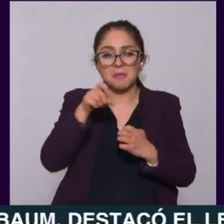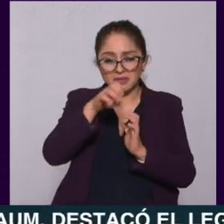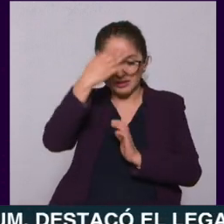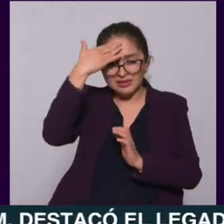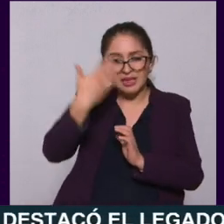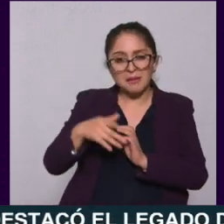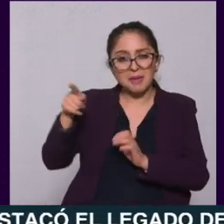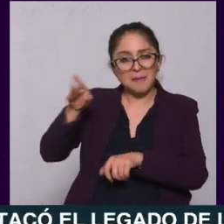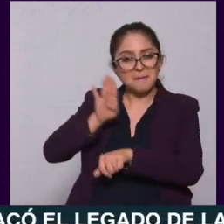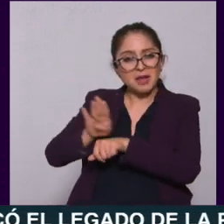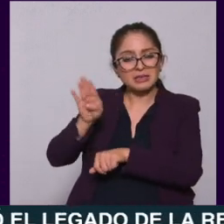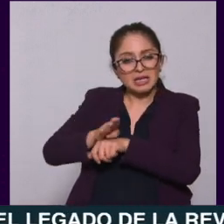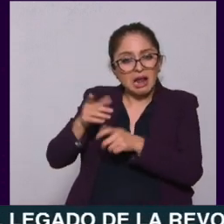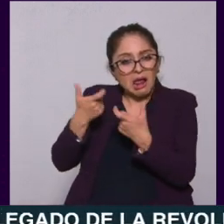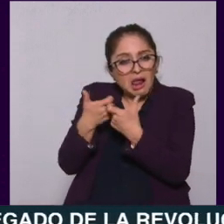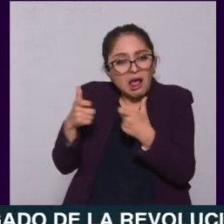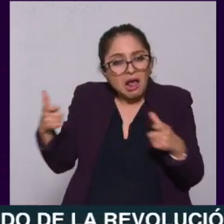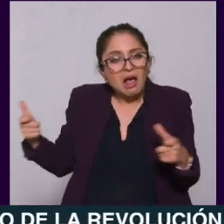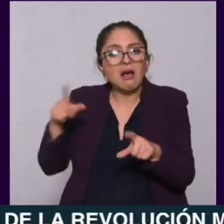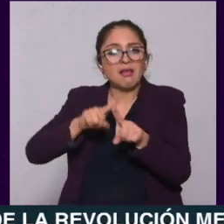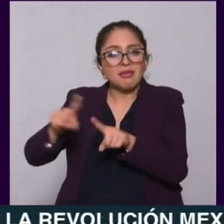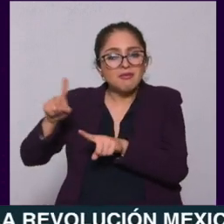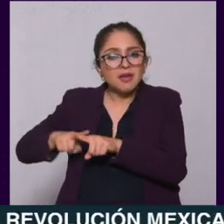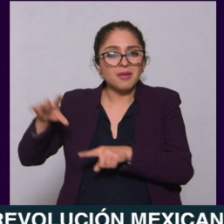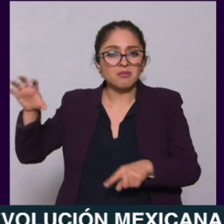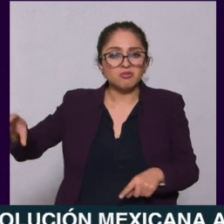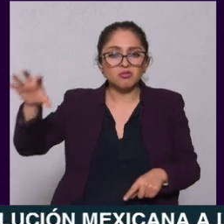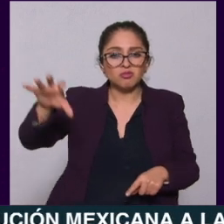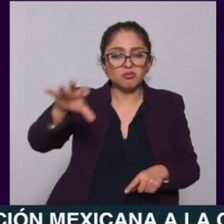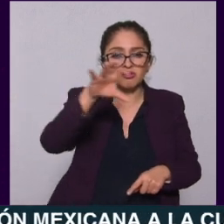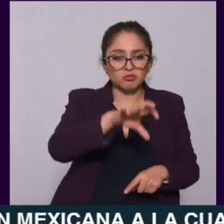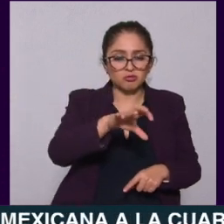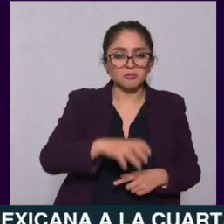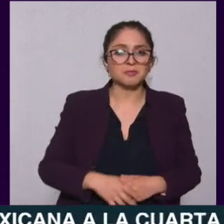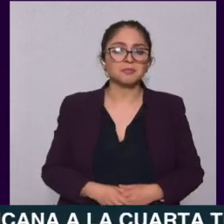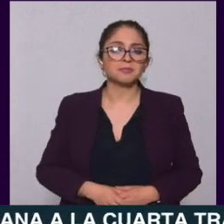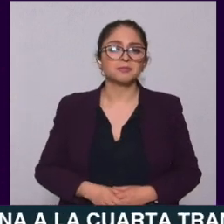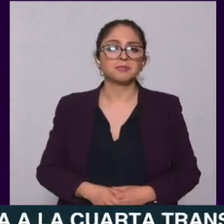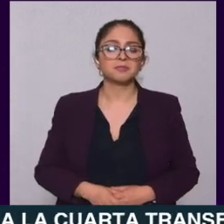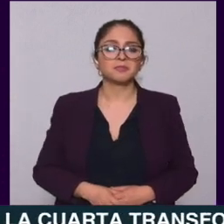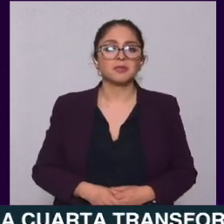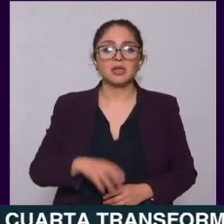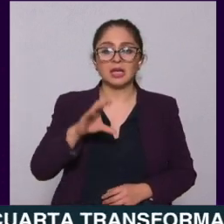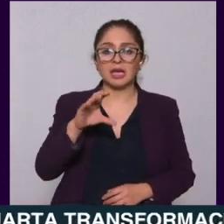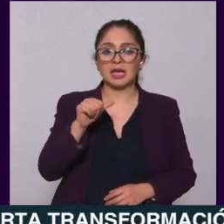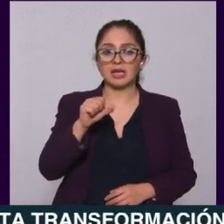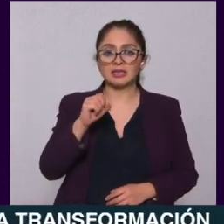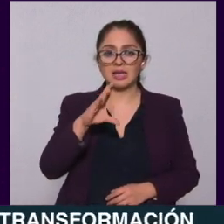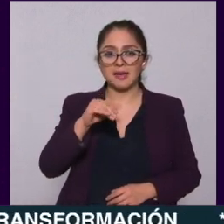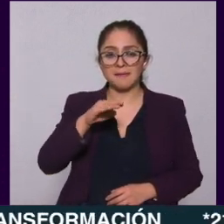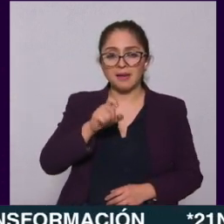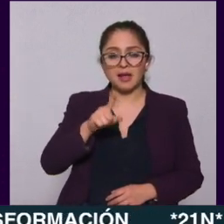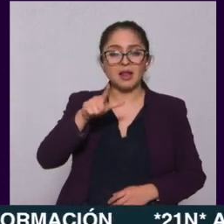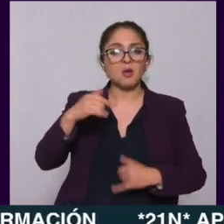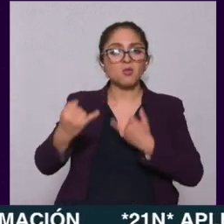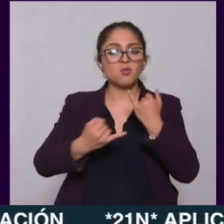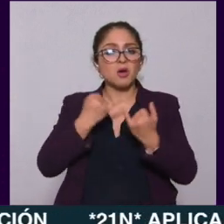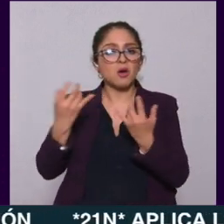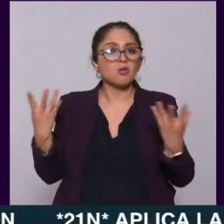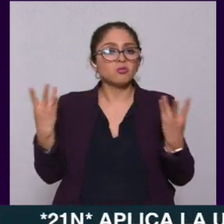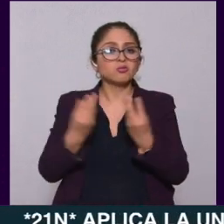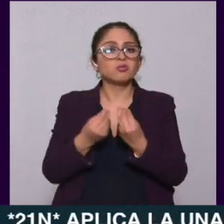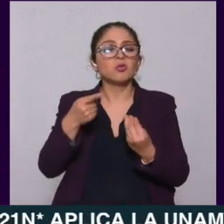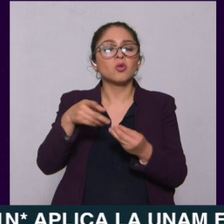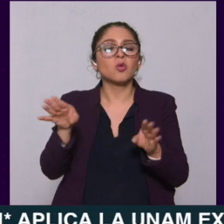grande, se divide por estados las primeras divisiones, en donde Cascavel juega en el estado de Paraná y se enfrenta